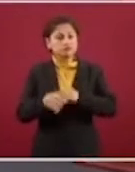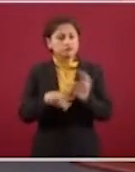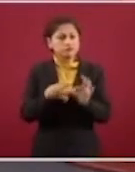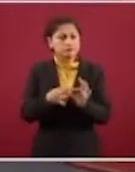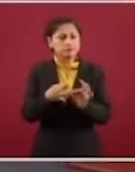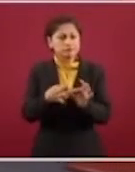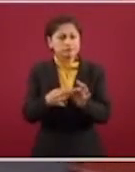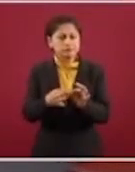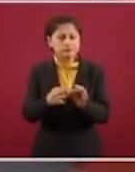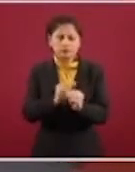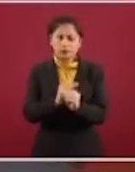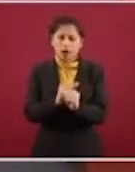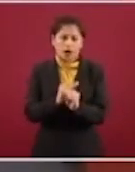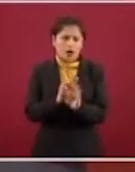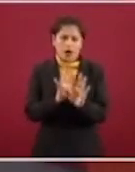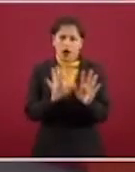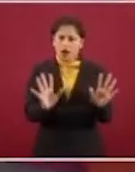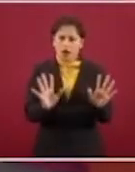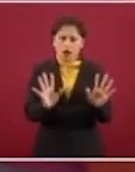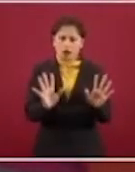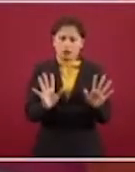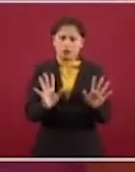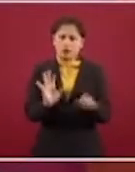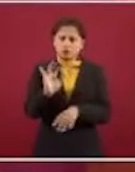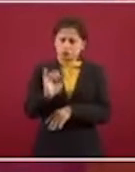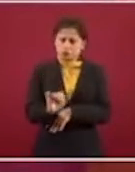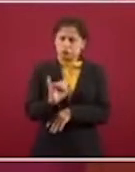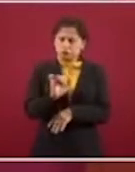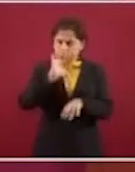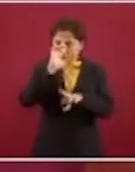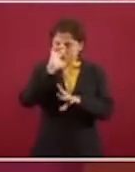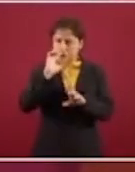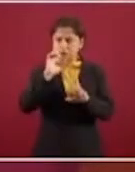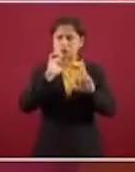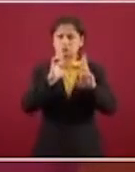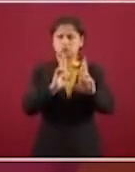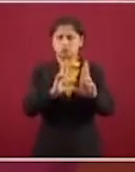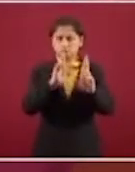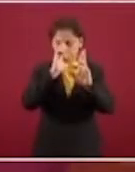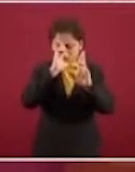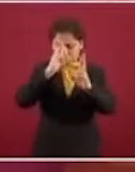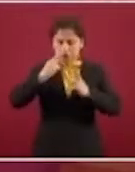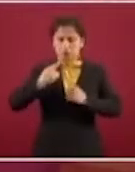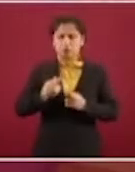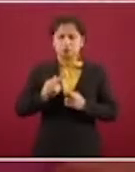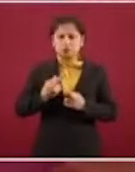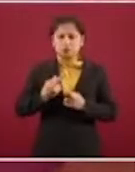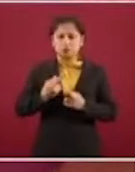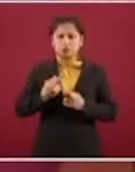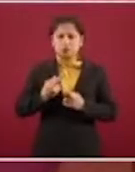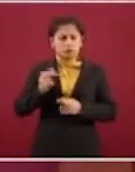con respeto a nuestras soberanías.